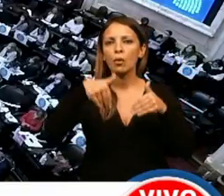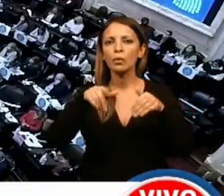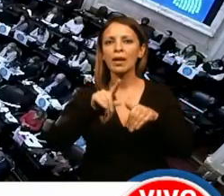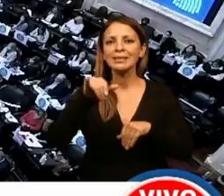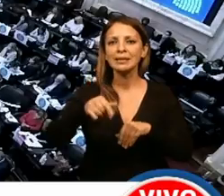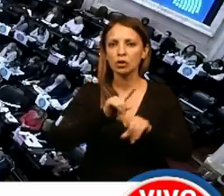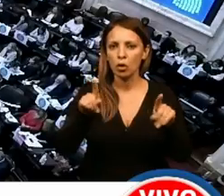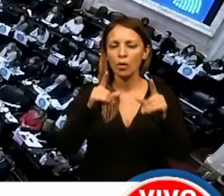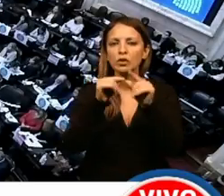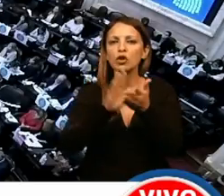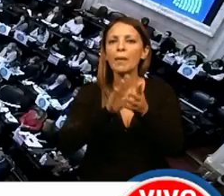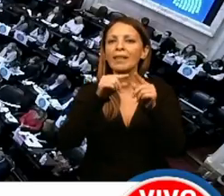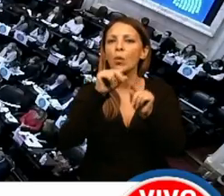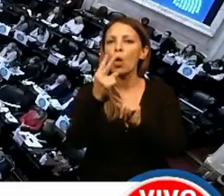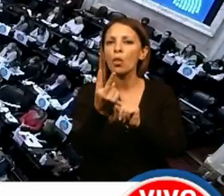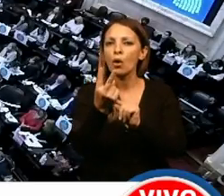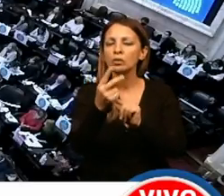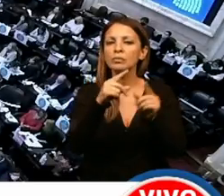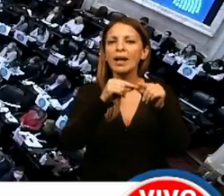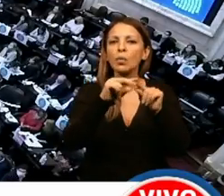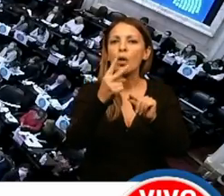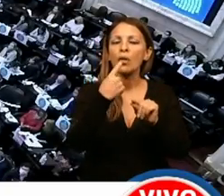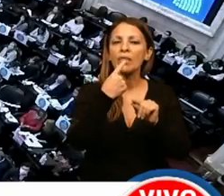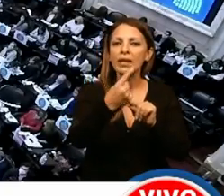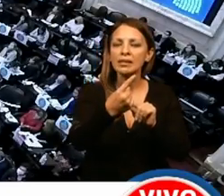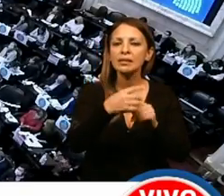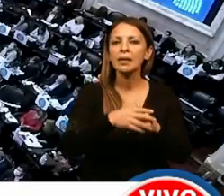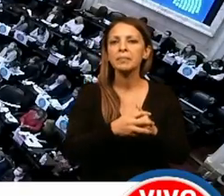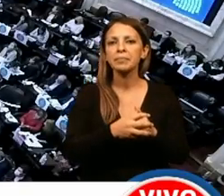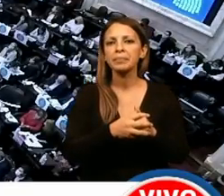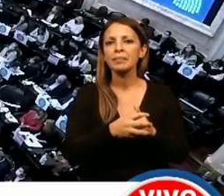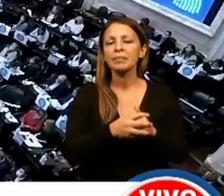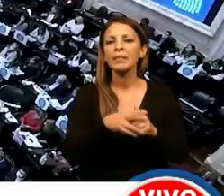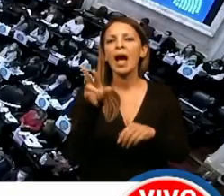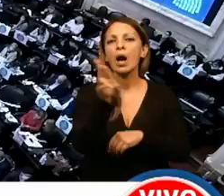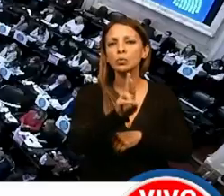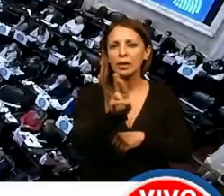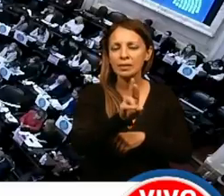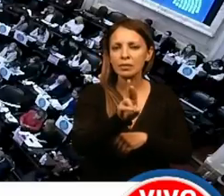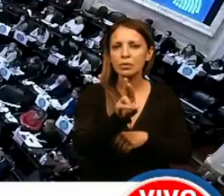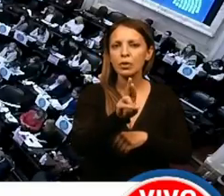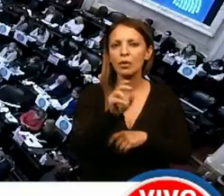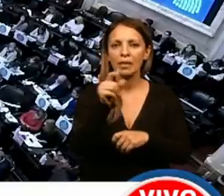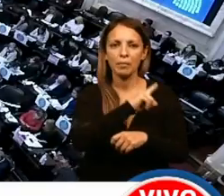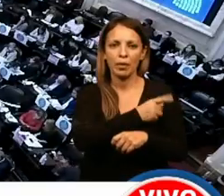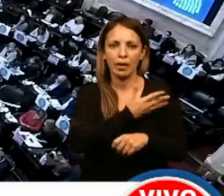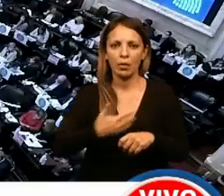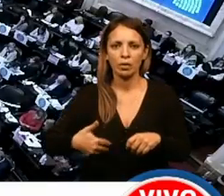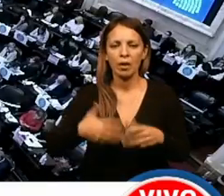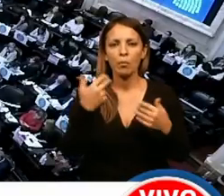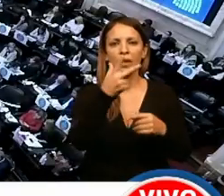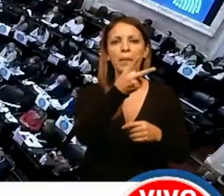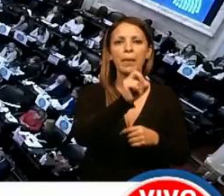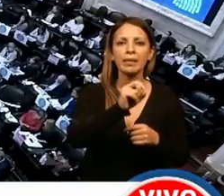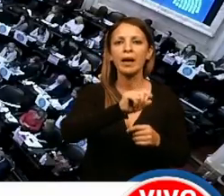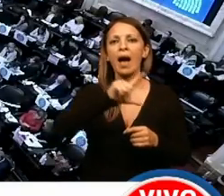el artículo 2 que incrementa o incrementa la autorización al ejecutivo del 20 al 50